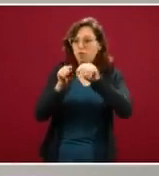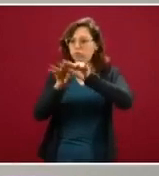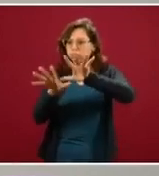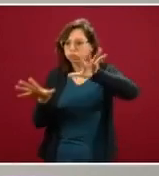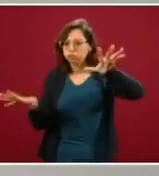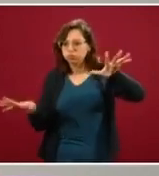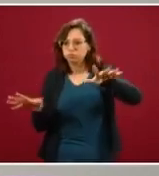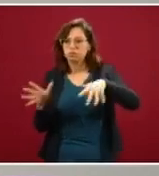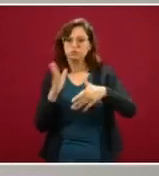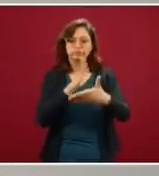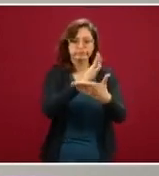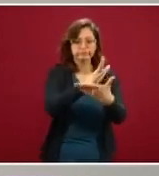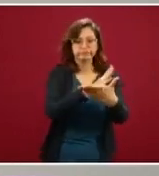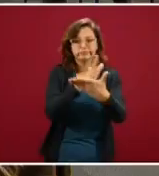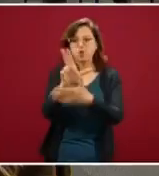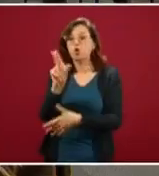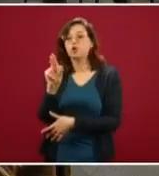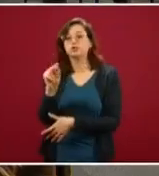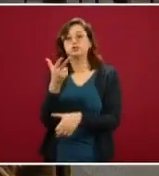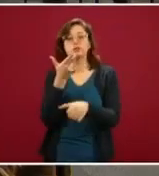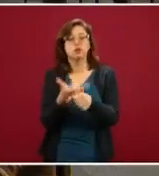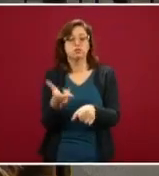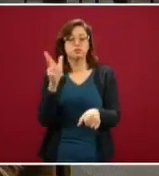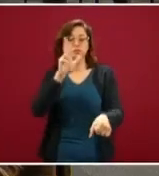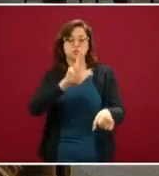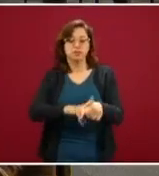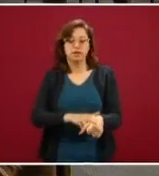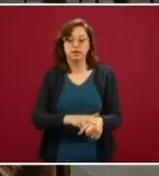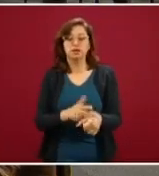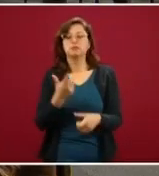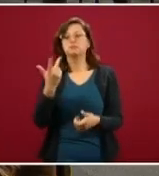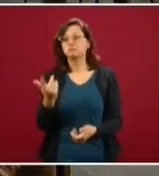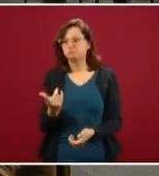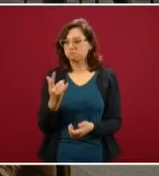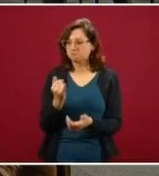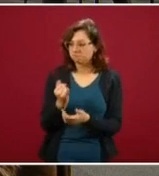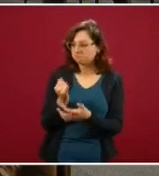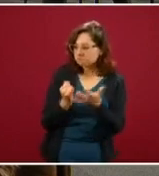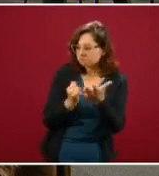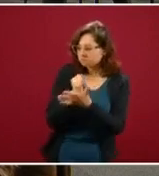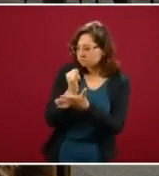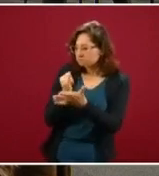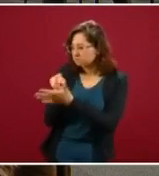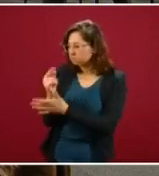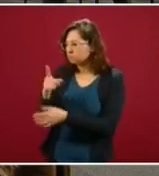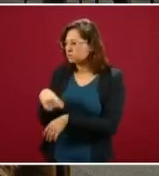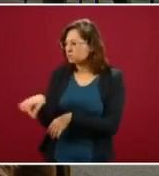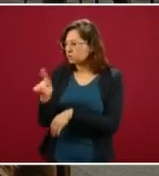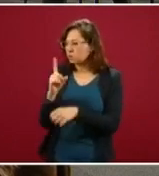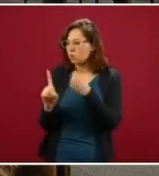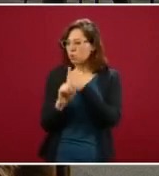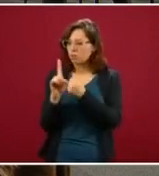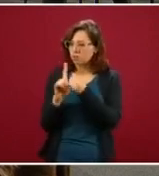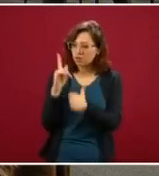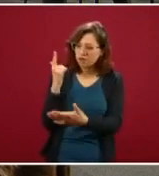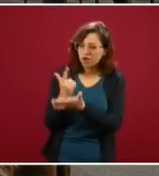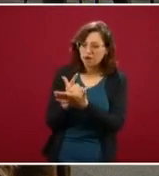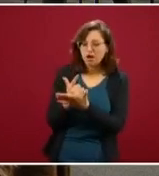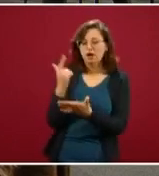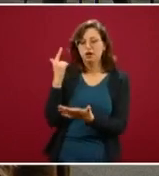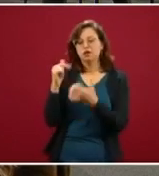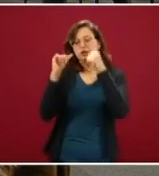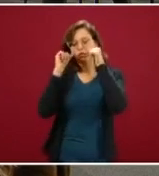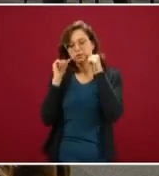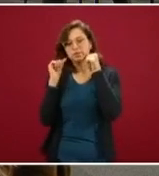en el ámbito de los 80 hospitales, en donde se les resuelve el problema de salud de las personas en el